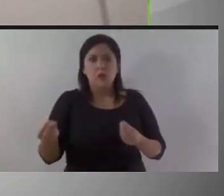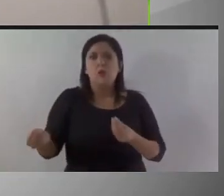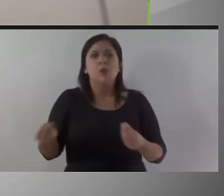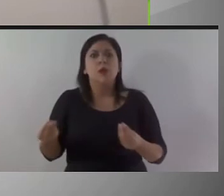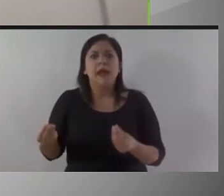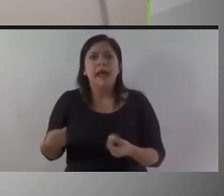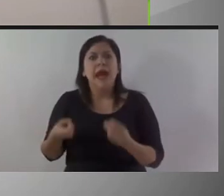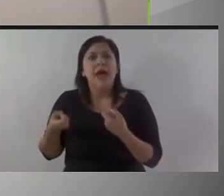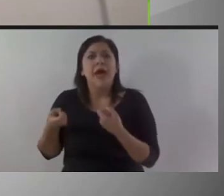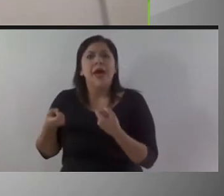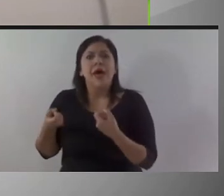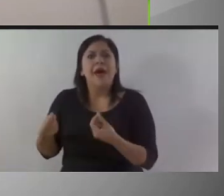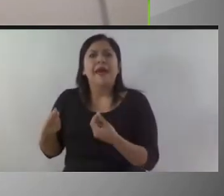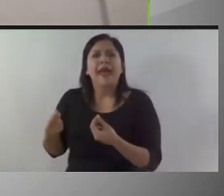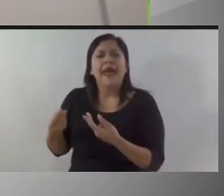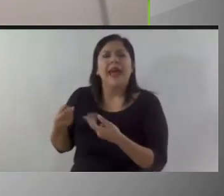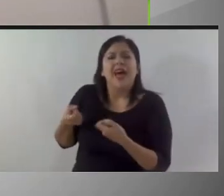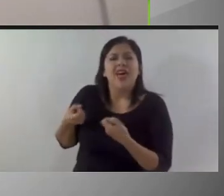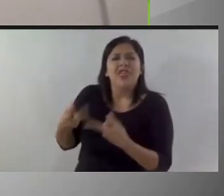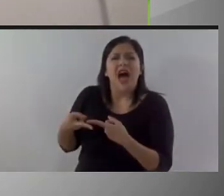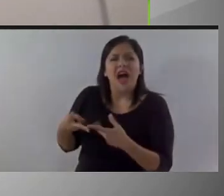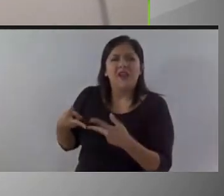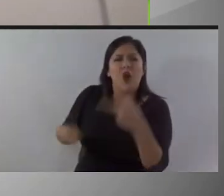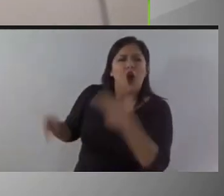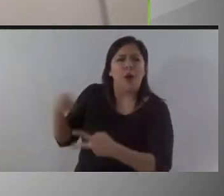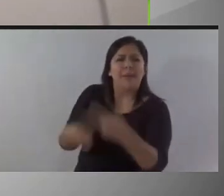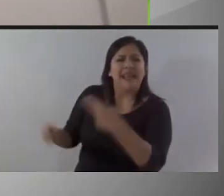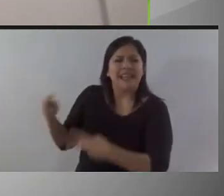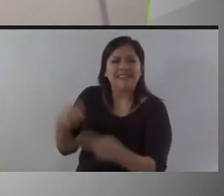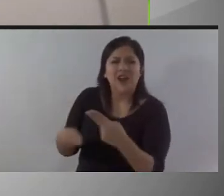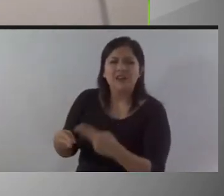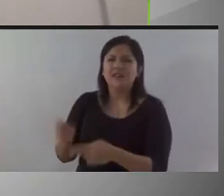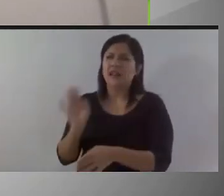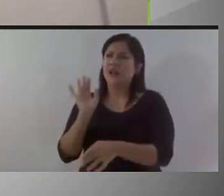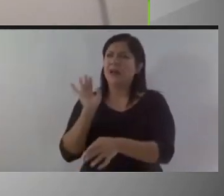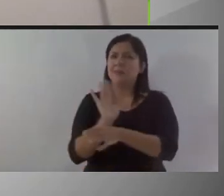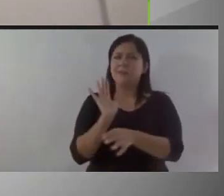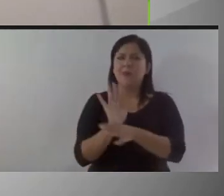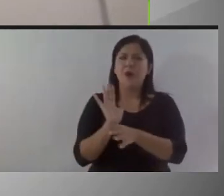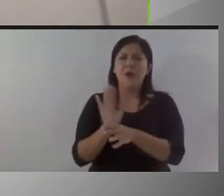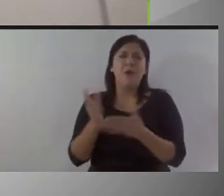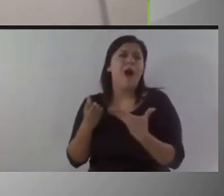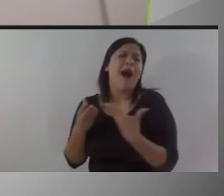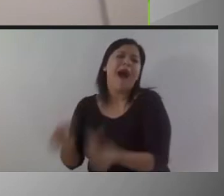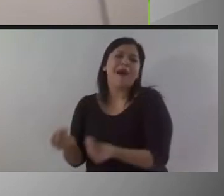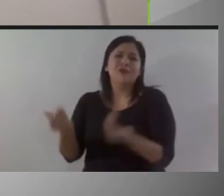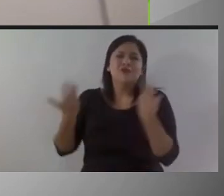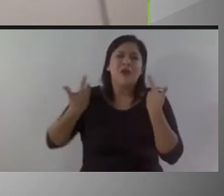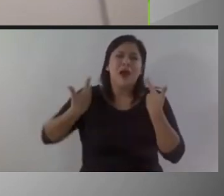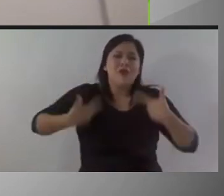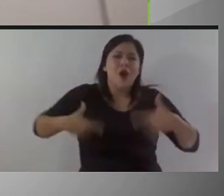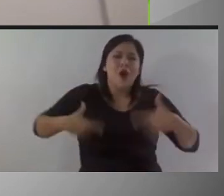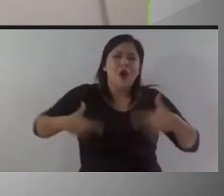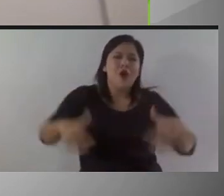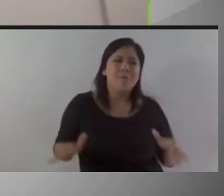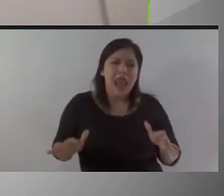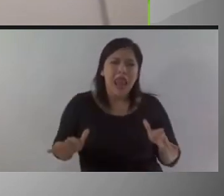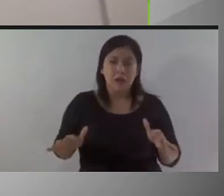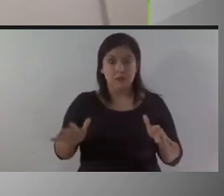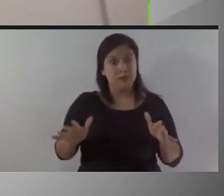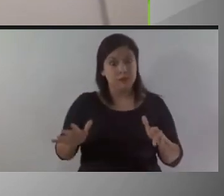llaman intervenciones normalizantes. Son intervenciones quirúrgicas y